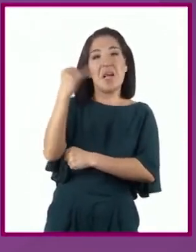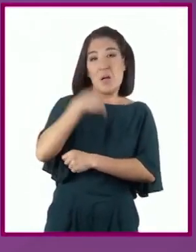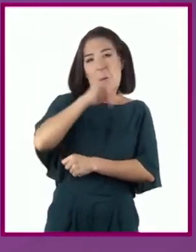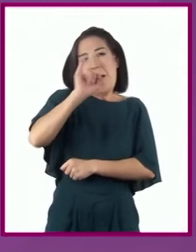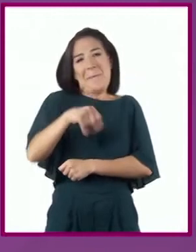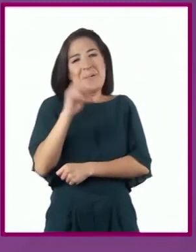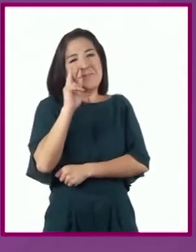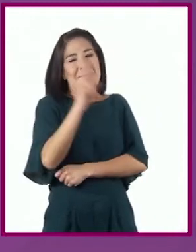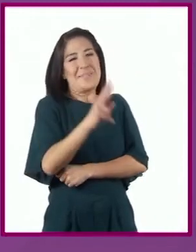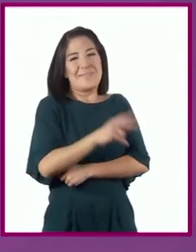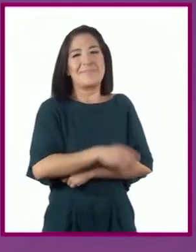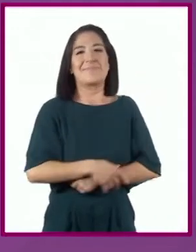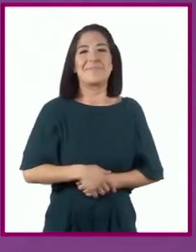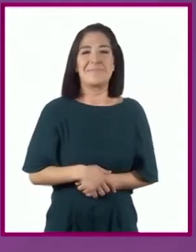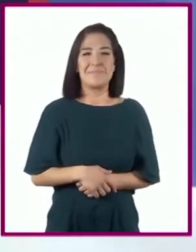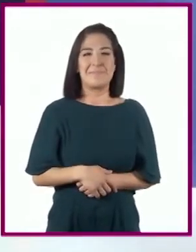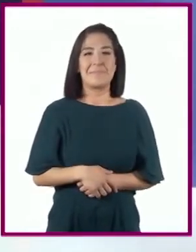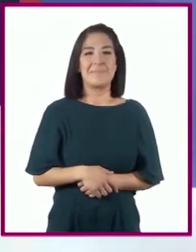visto.